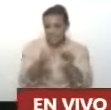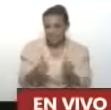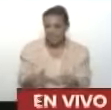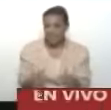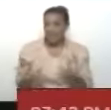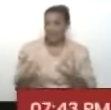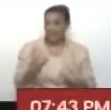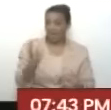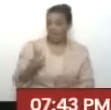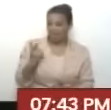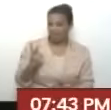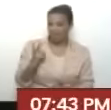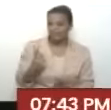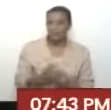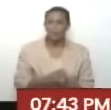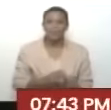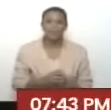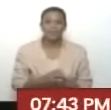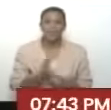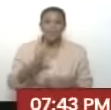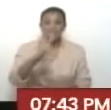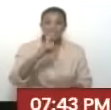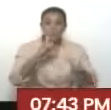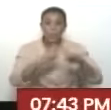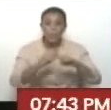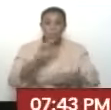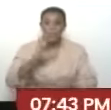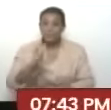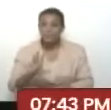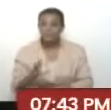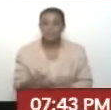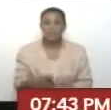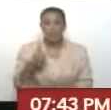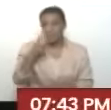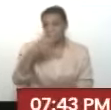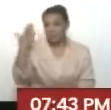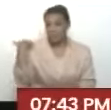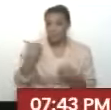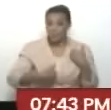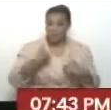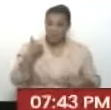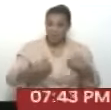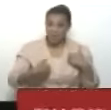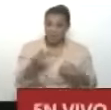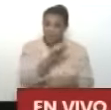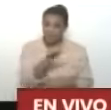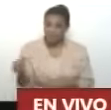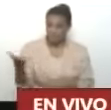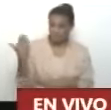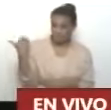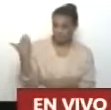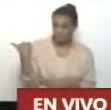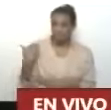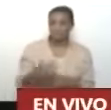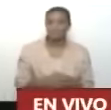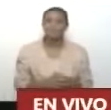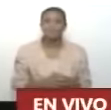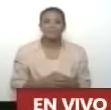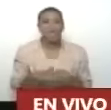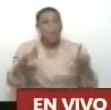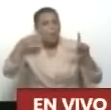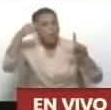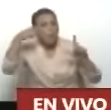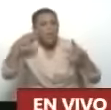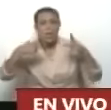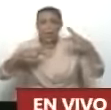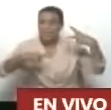el acto del 5x5, el pasado miércoles. ¿Ah? Tenemos un videito de